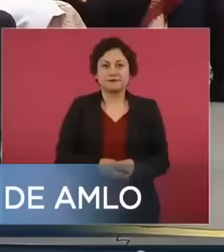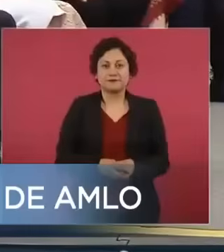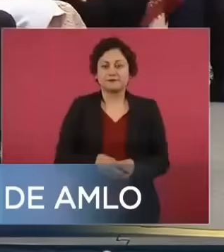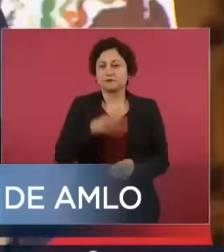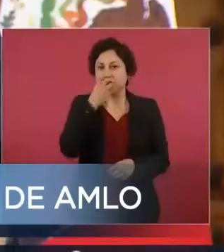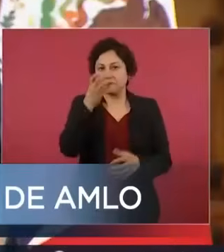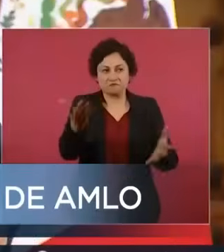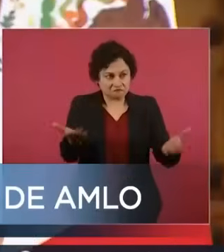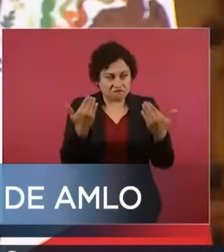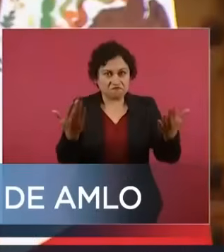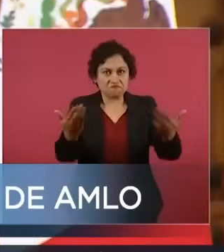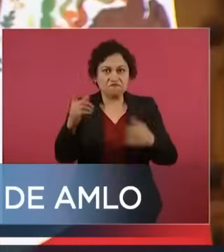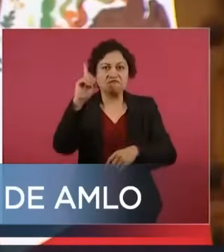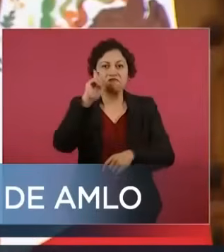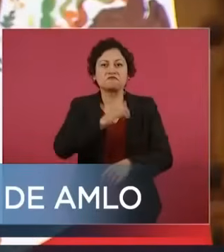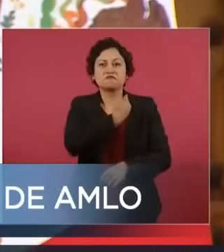¡Presidenta!